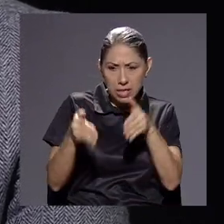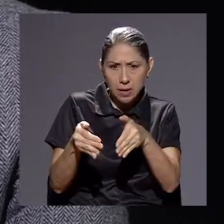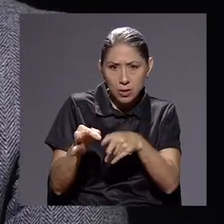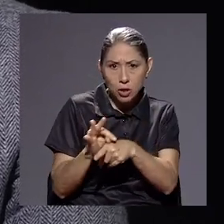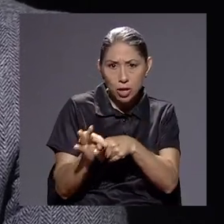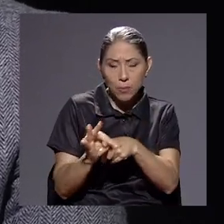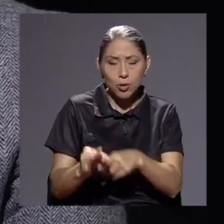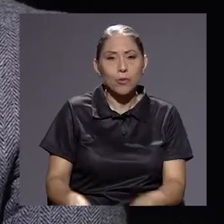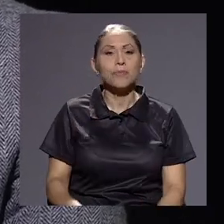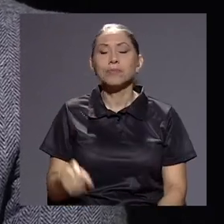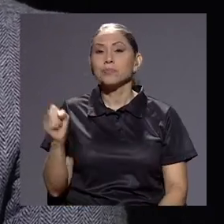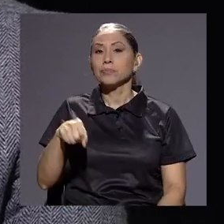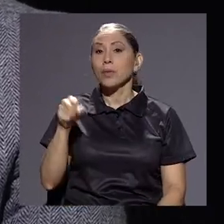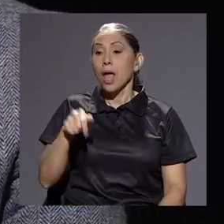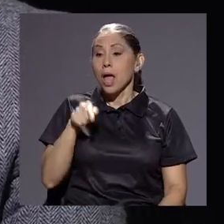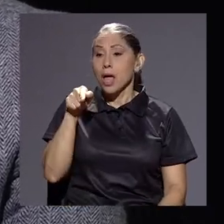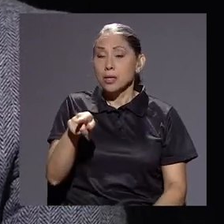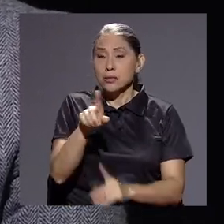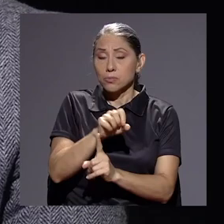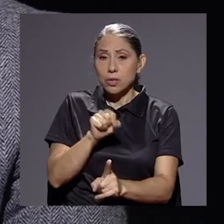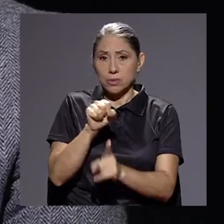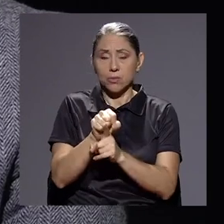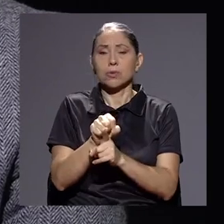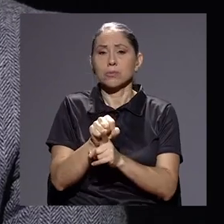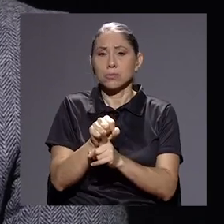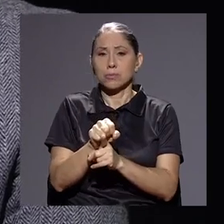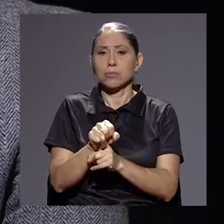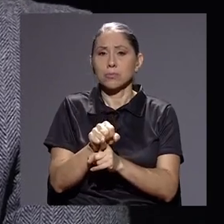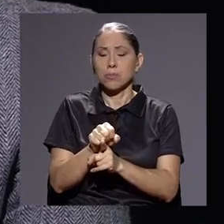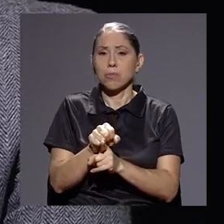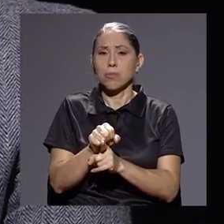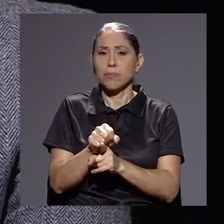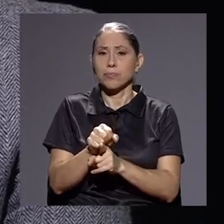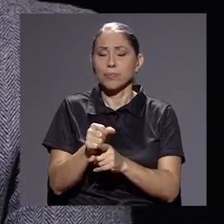como lo mencionábamos, esto es una situación muy,